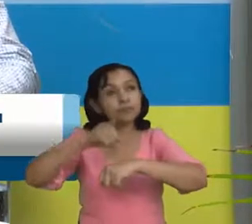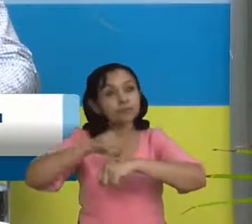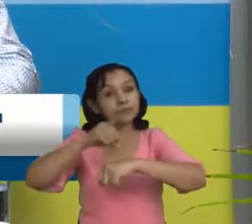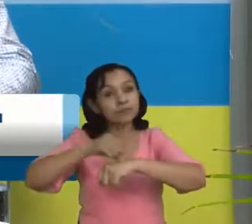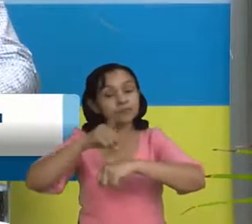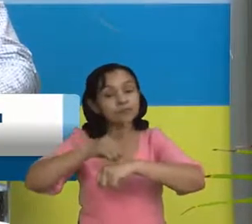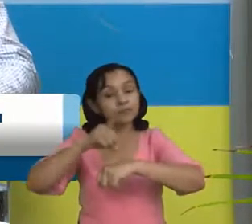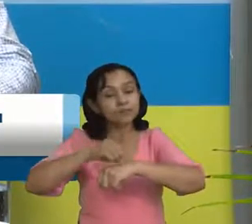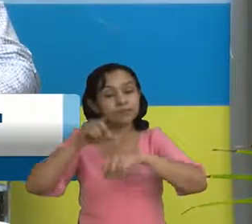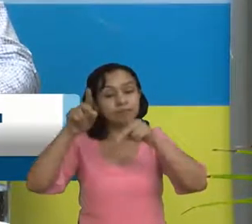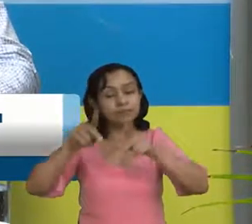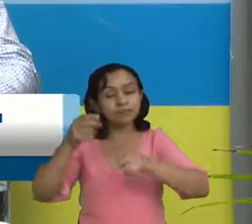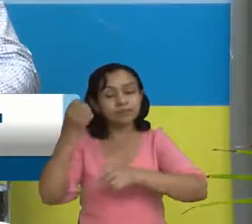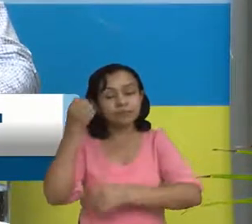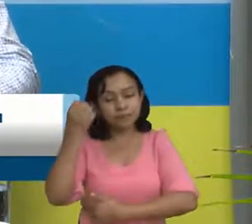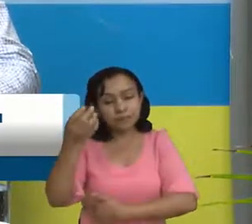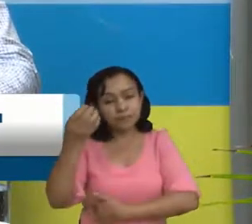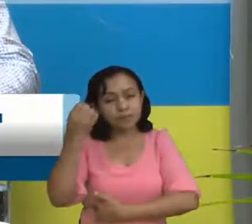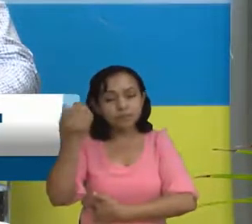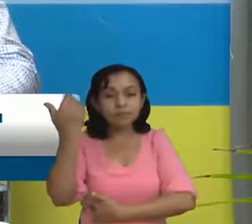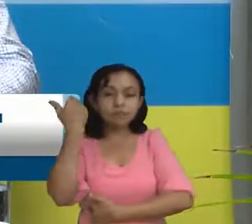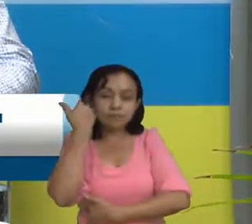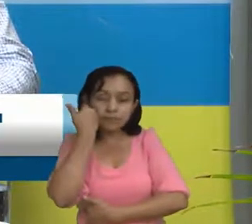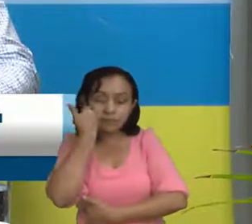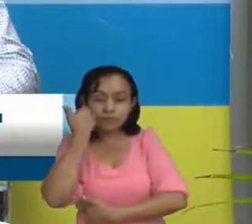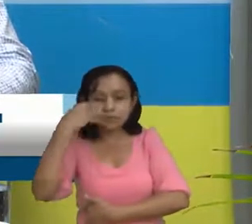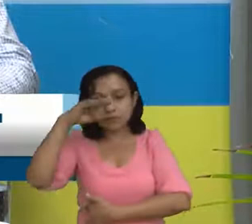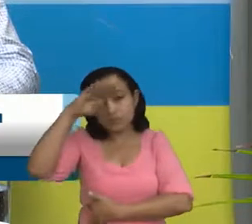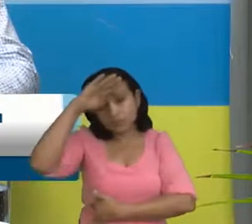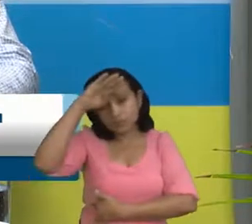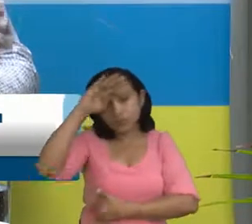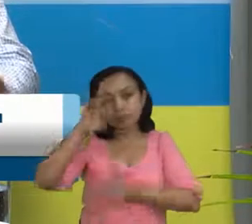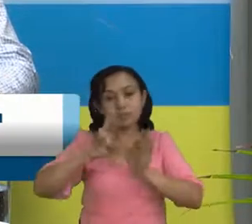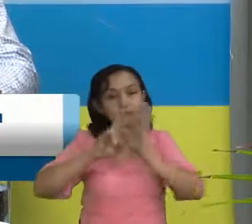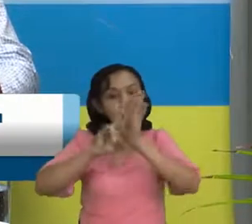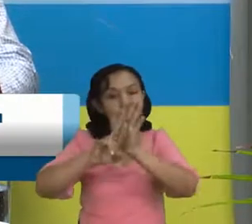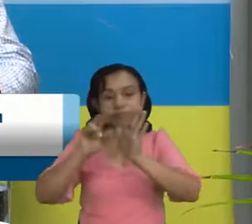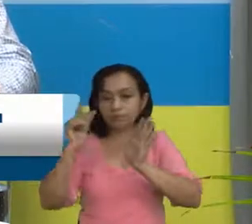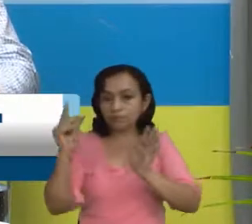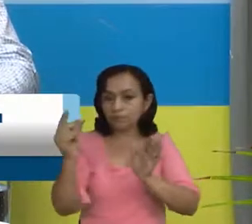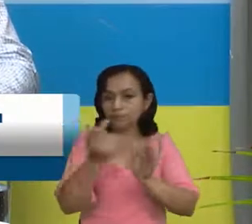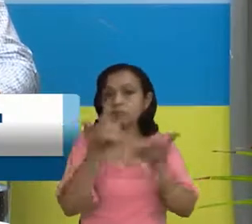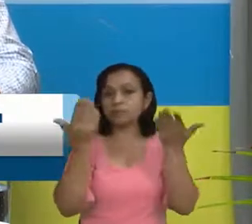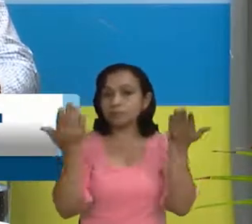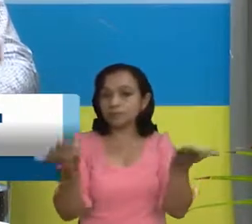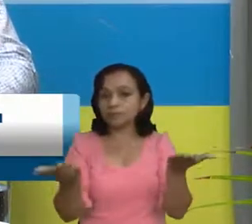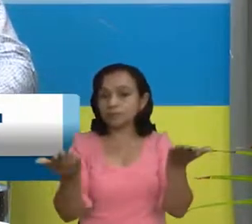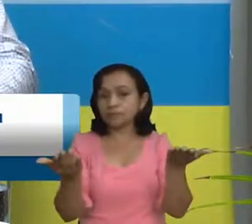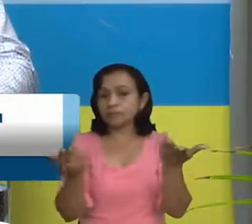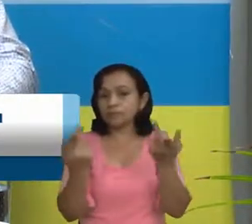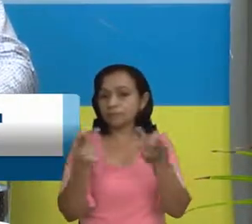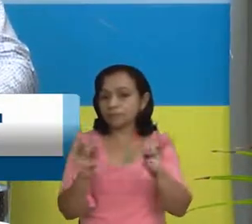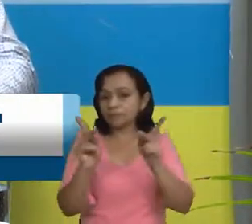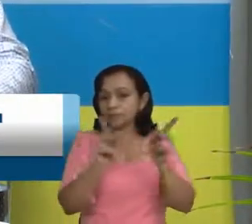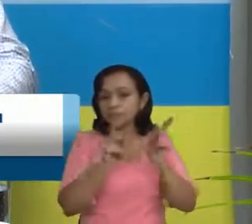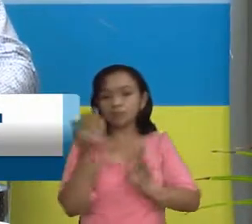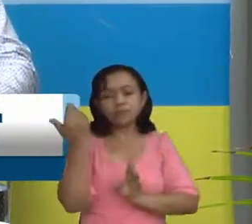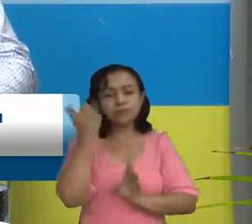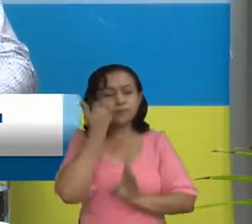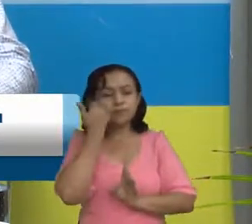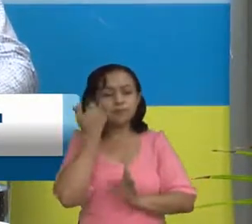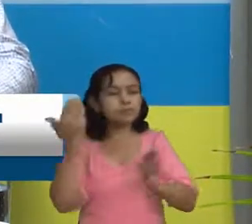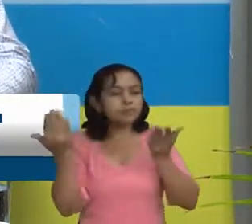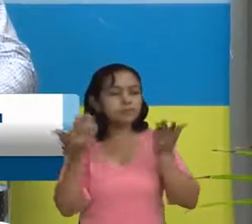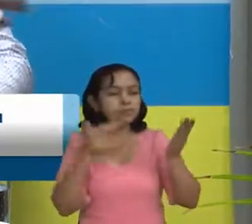tiene mucho dolor, mucha calentura, y la respuesta de usted es inmediata. Pero si el paciente está lejos, ¿qué puede